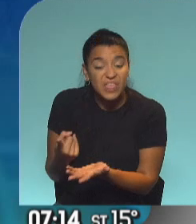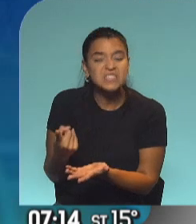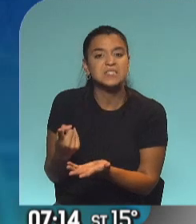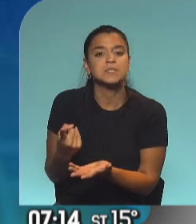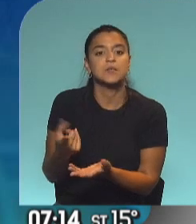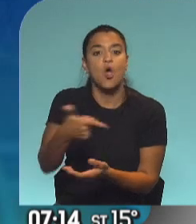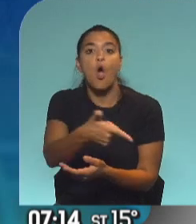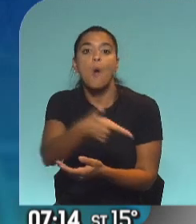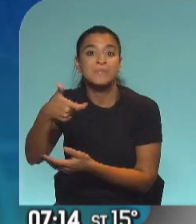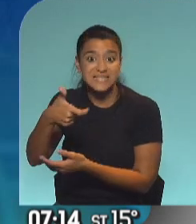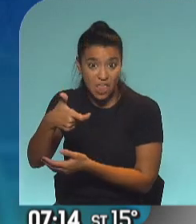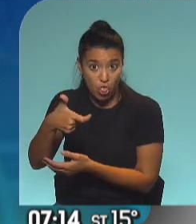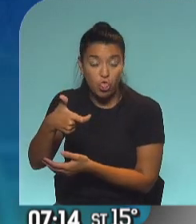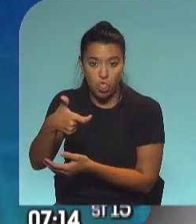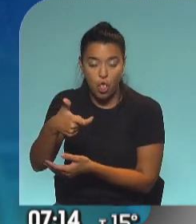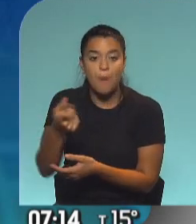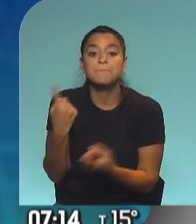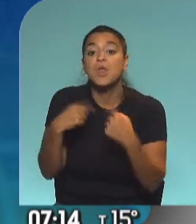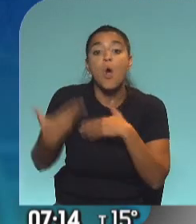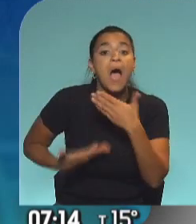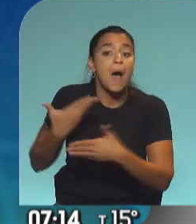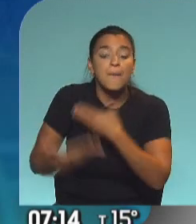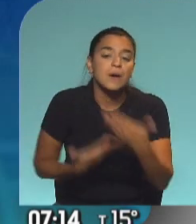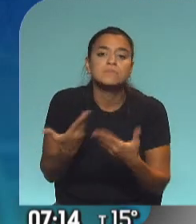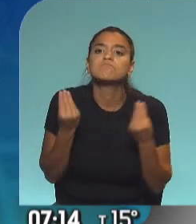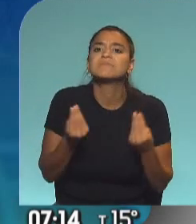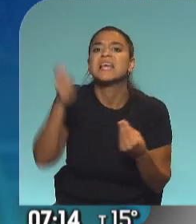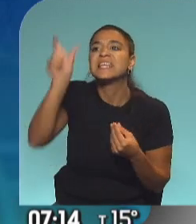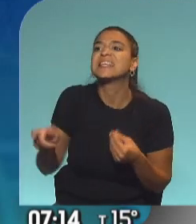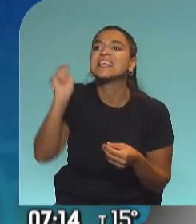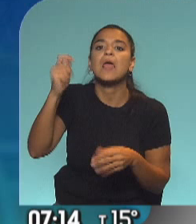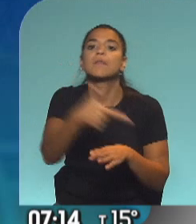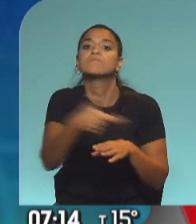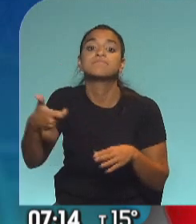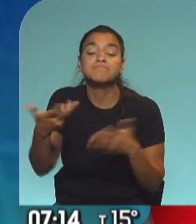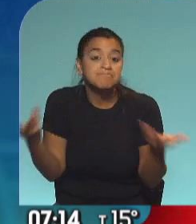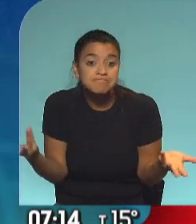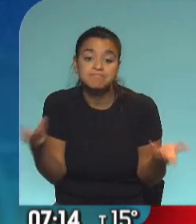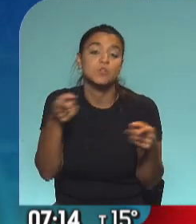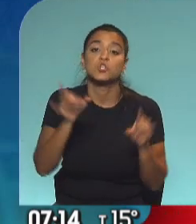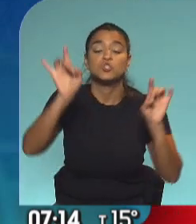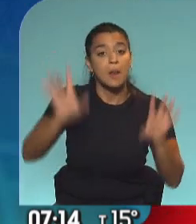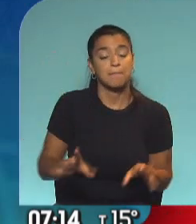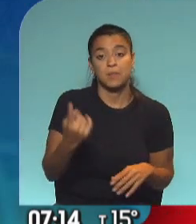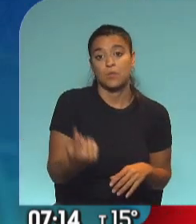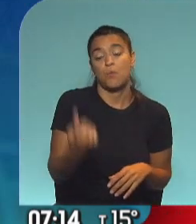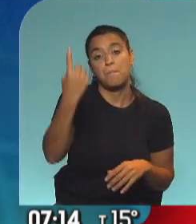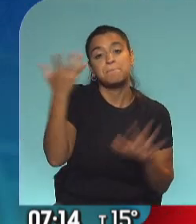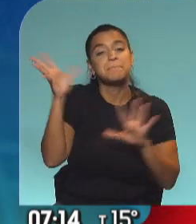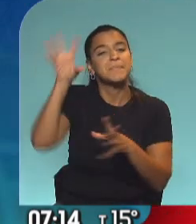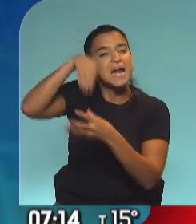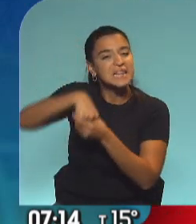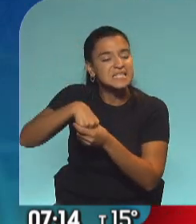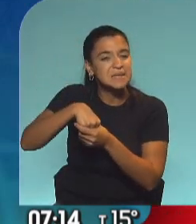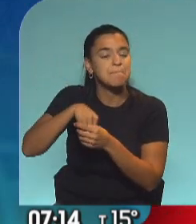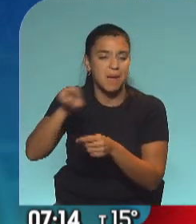un homicidio, no hay avances respecto de los presuntos autores. Ahí solamente hay una participación